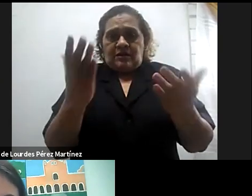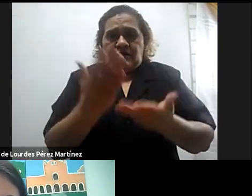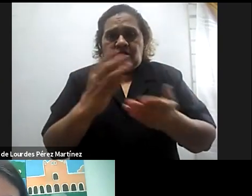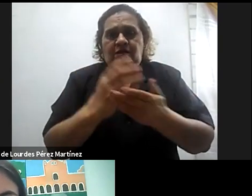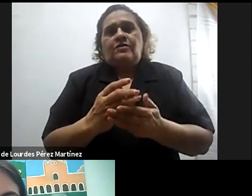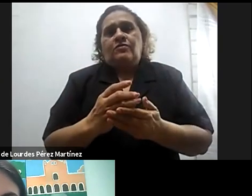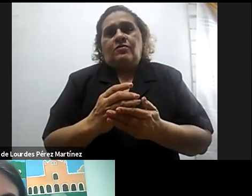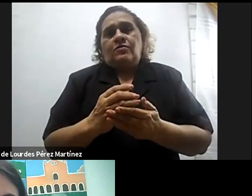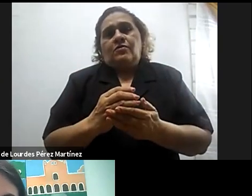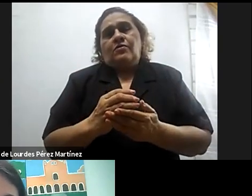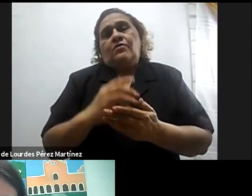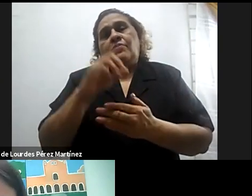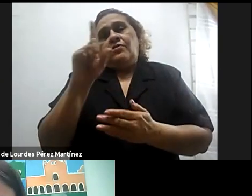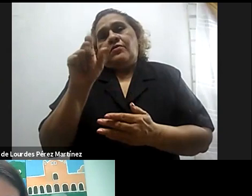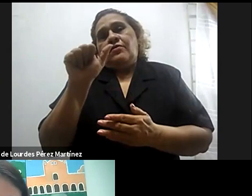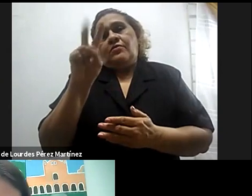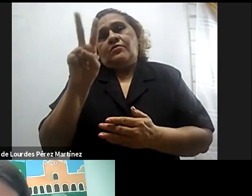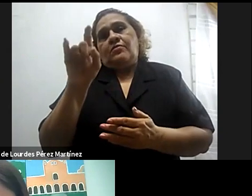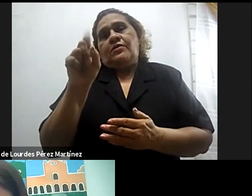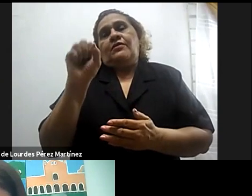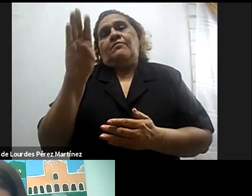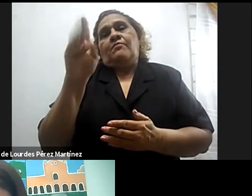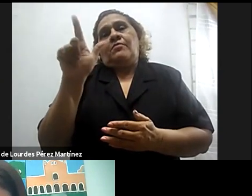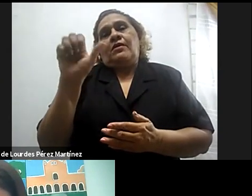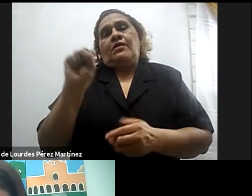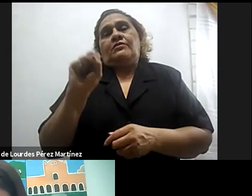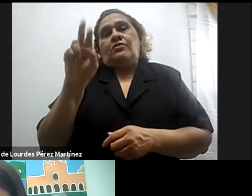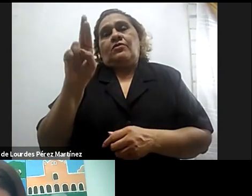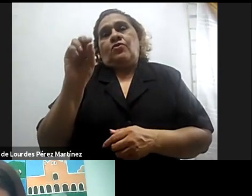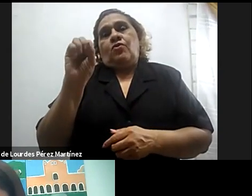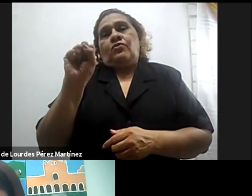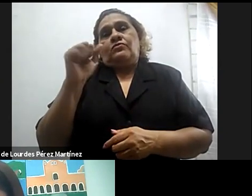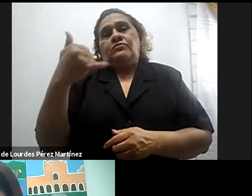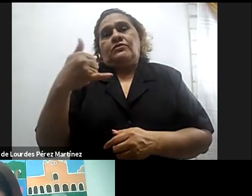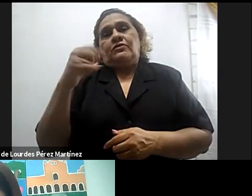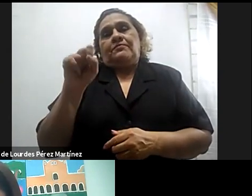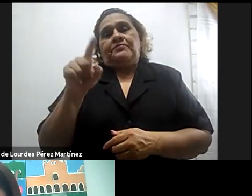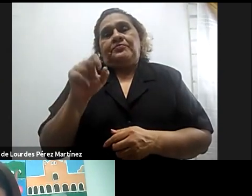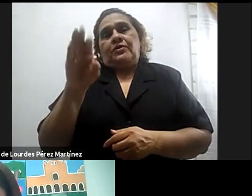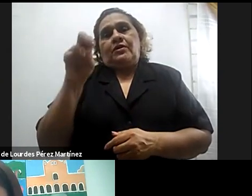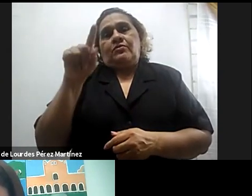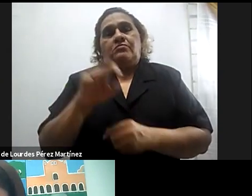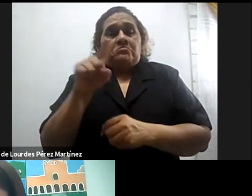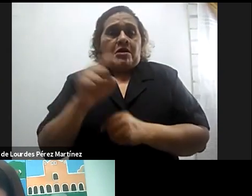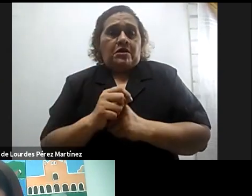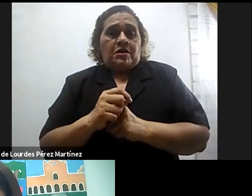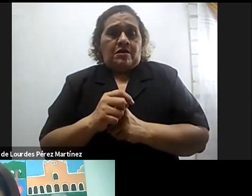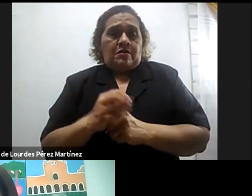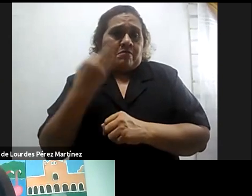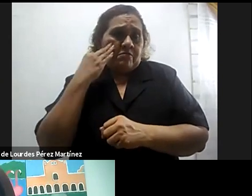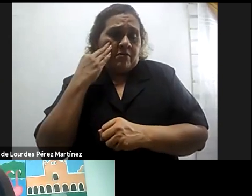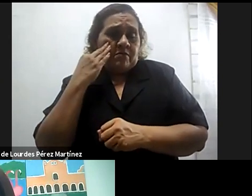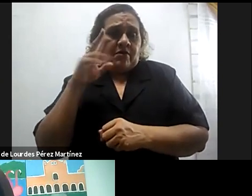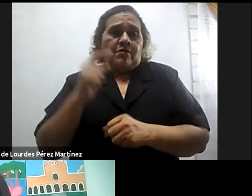Blas, Rosy Canul, ¿no? Te manda saludos. También aquí igual en el Facebook, Lirgo